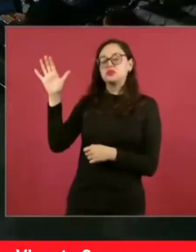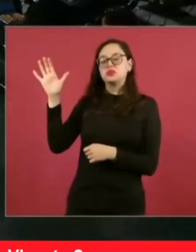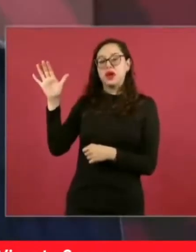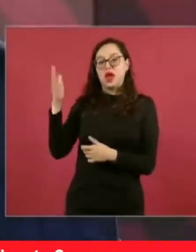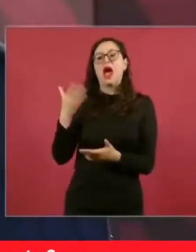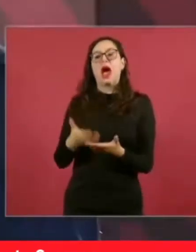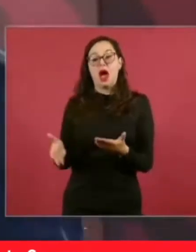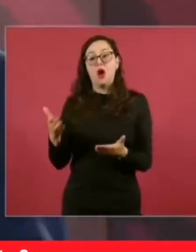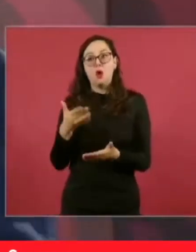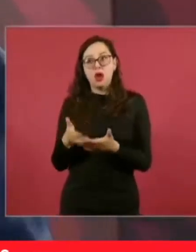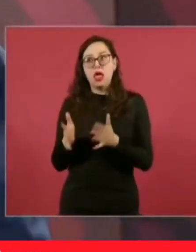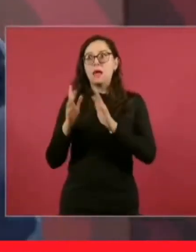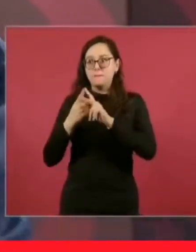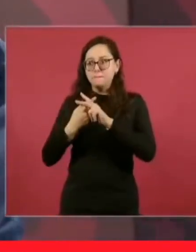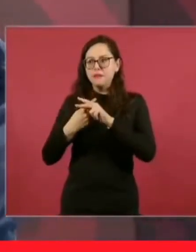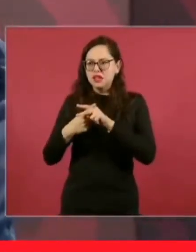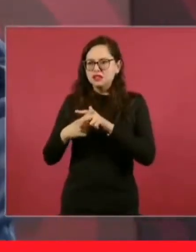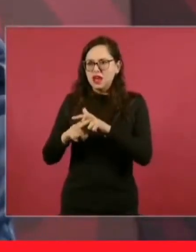Entonces, todo esto